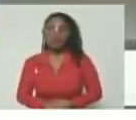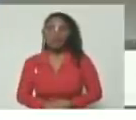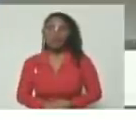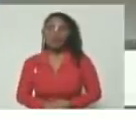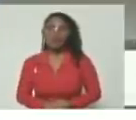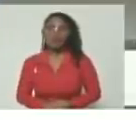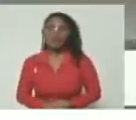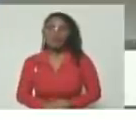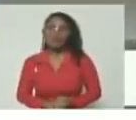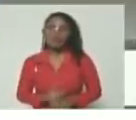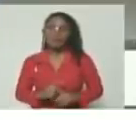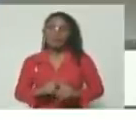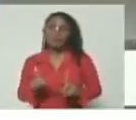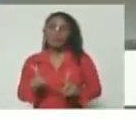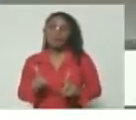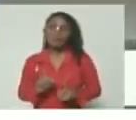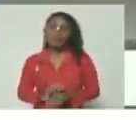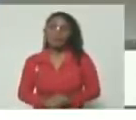Espero